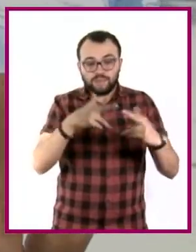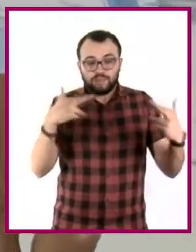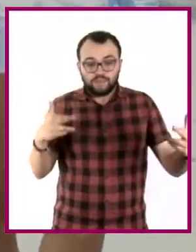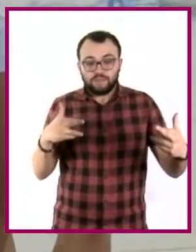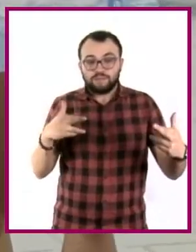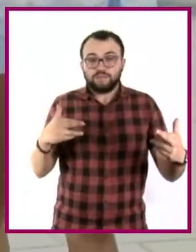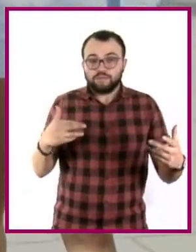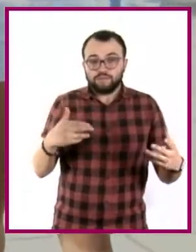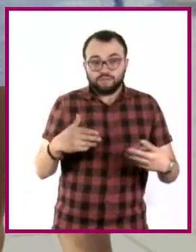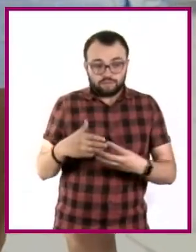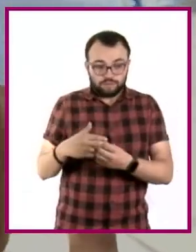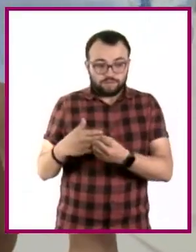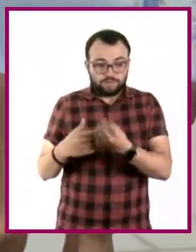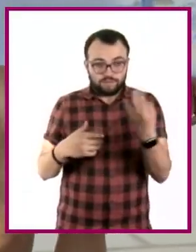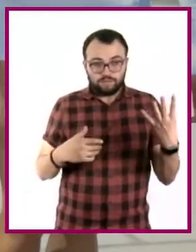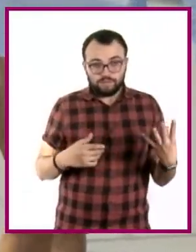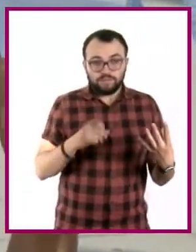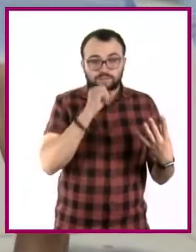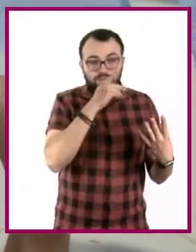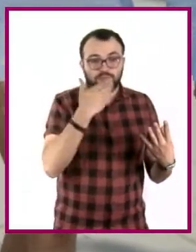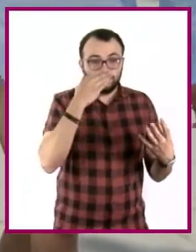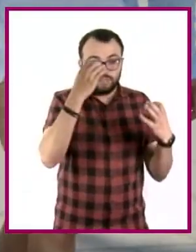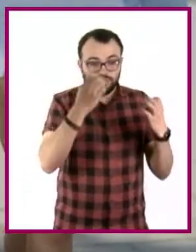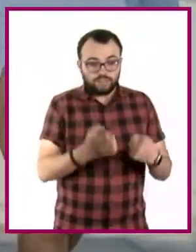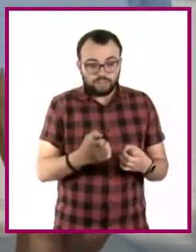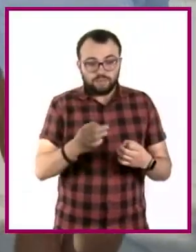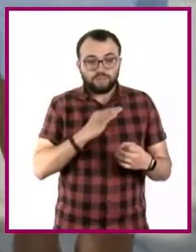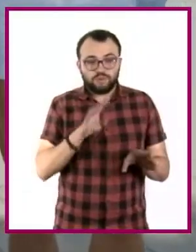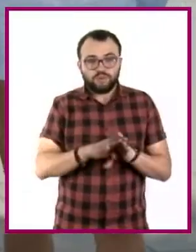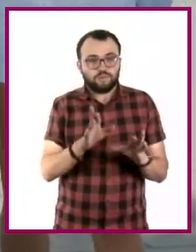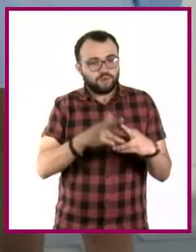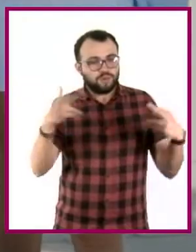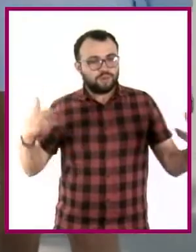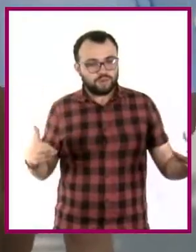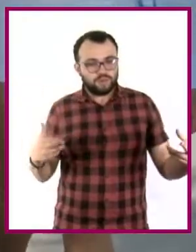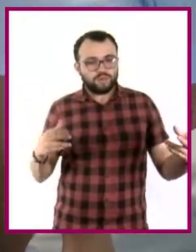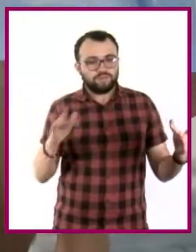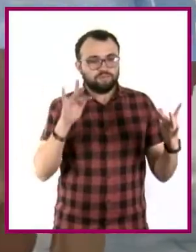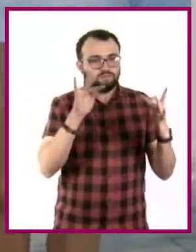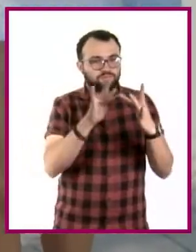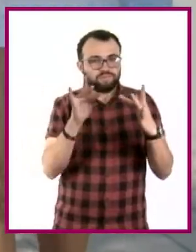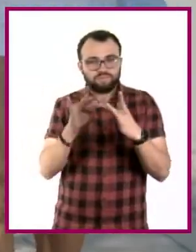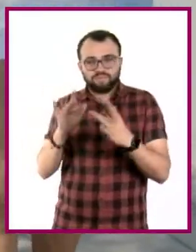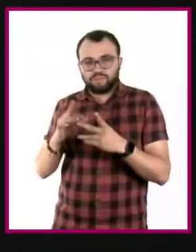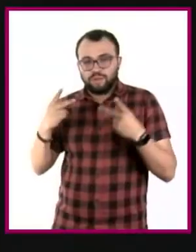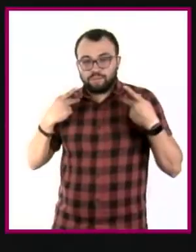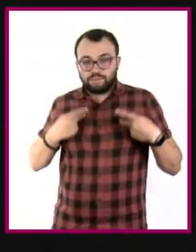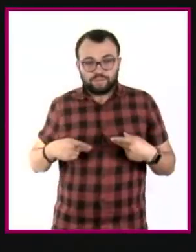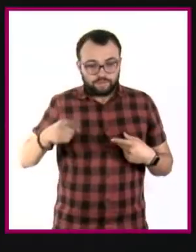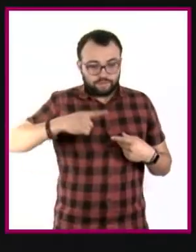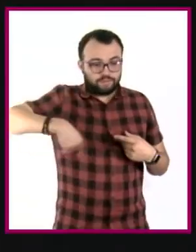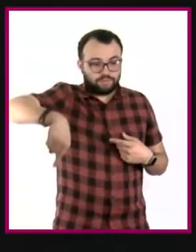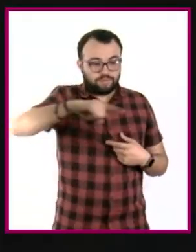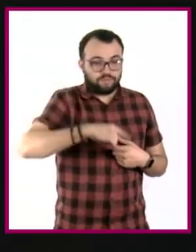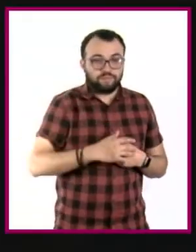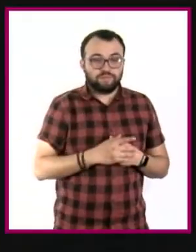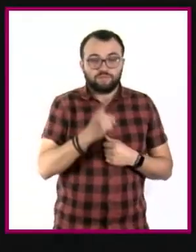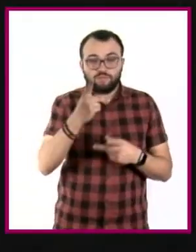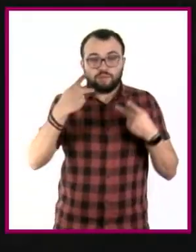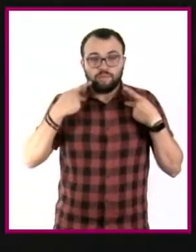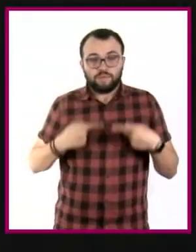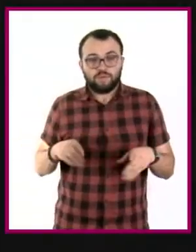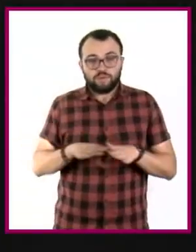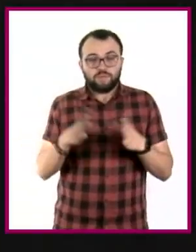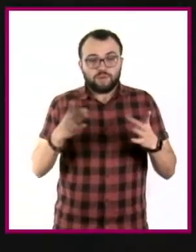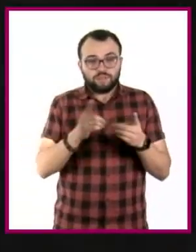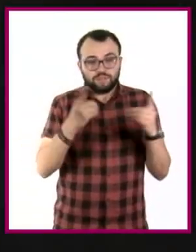tipos de bienestar nos permiten relacionarnos y establecer vínculos personales con los demás. Una persona que desarrolla un